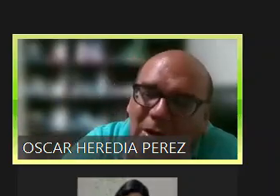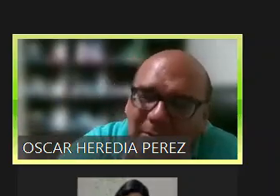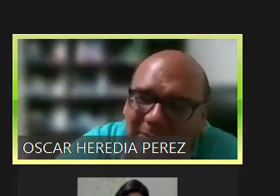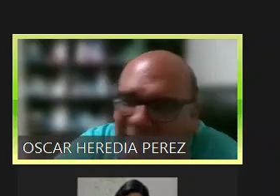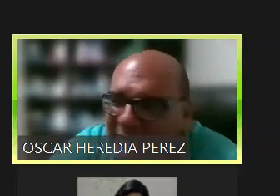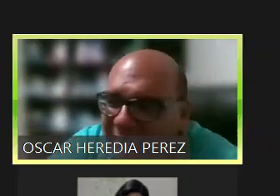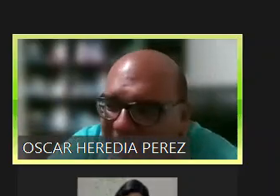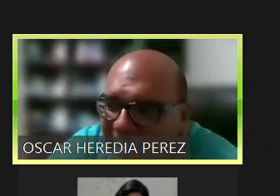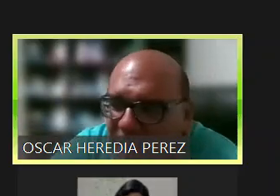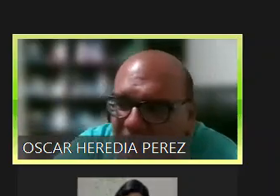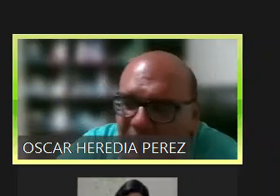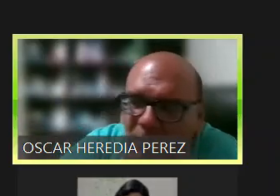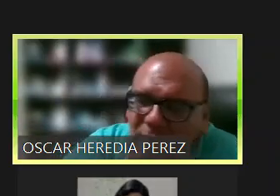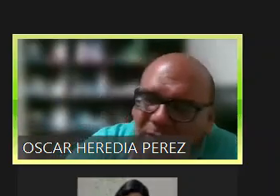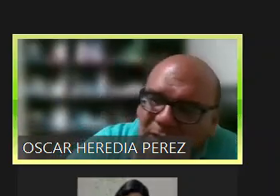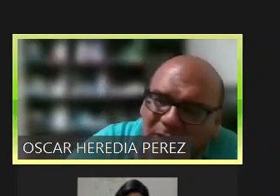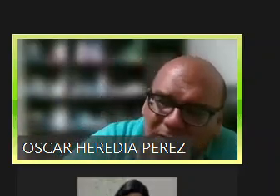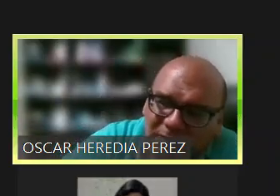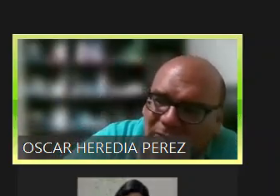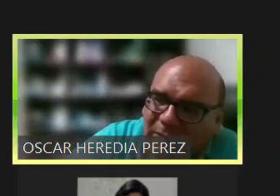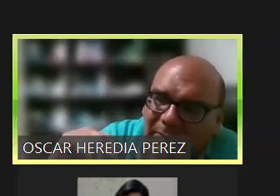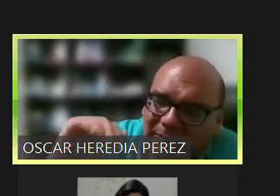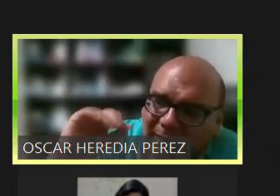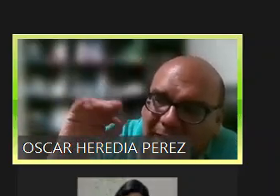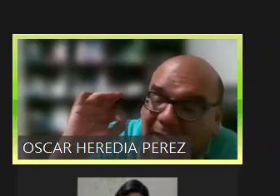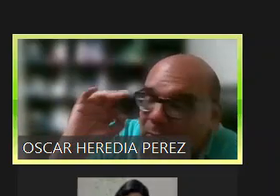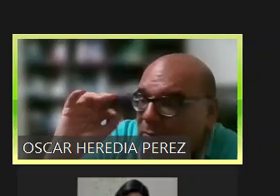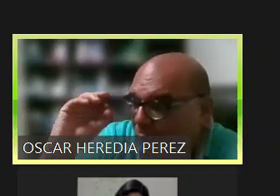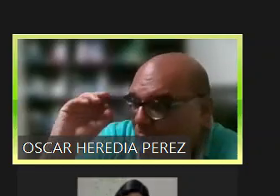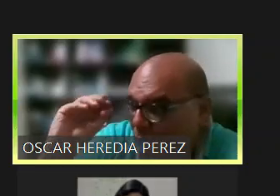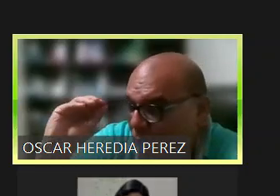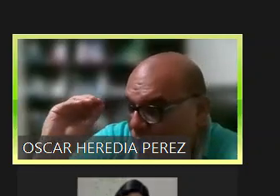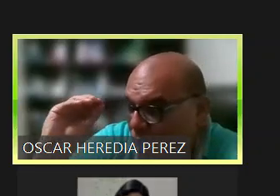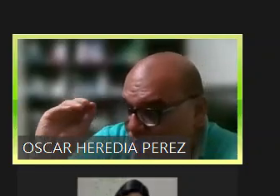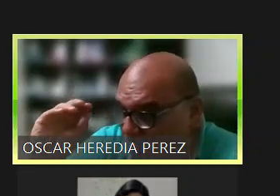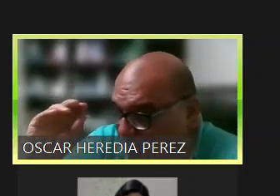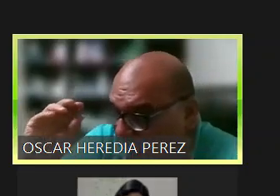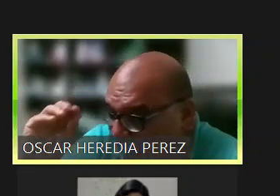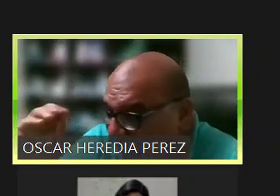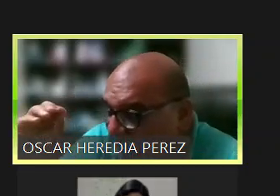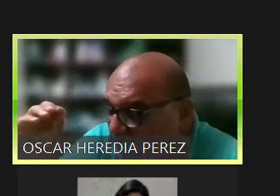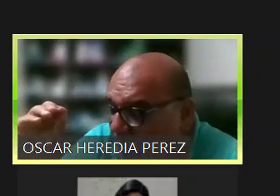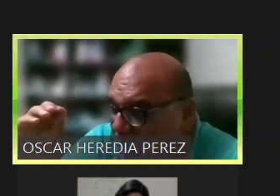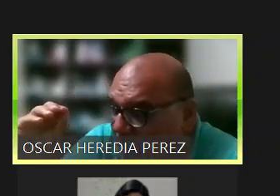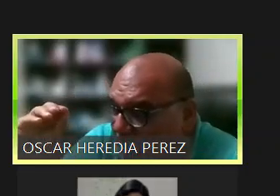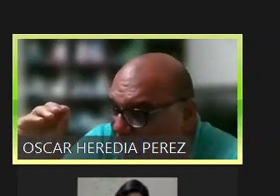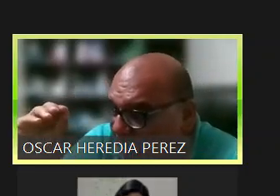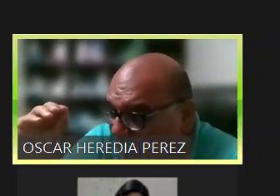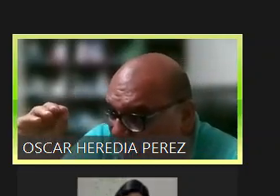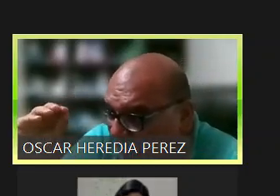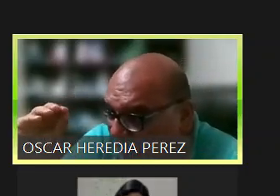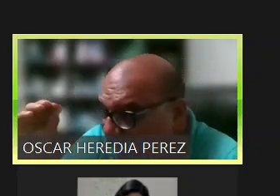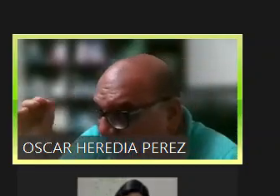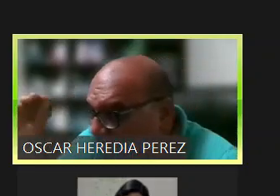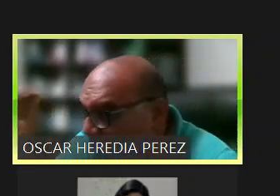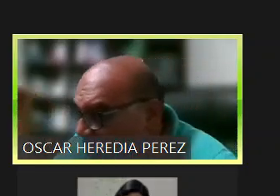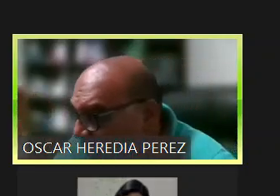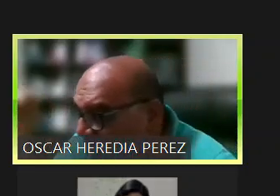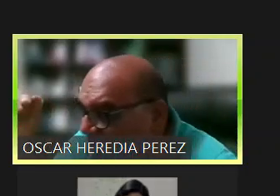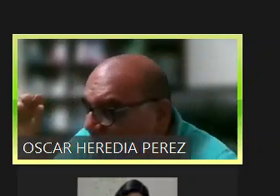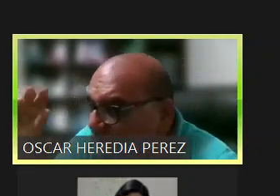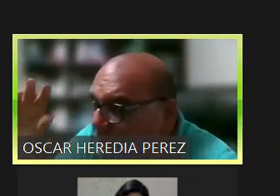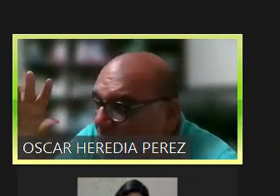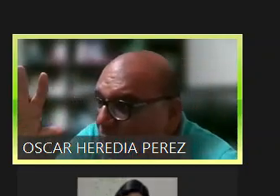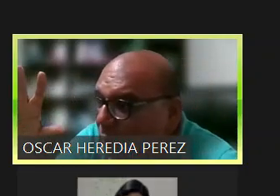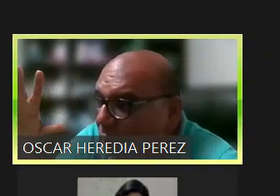lesión probablemente sea central o cerebelosa. Si solamente cae cuando el ojo está cerrado y está por caer con el